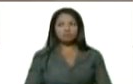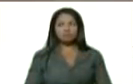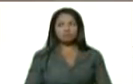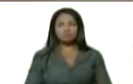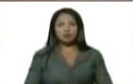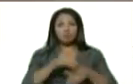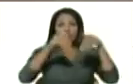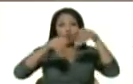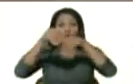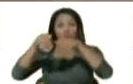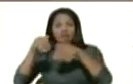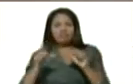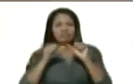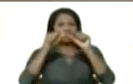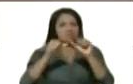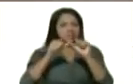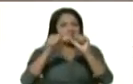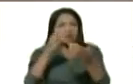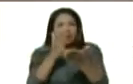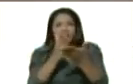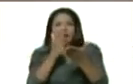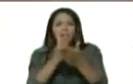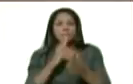Votantes constantes y sonantes.